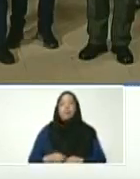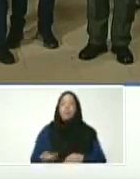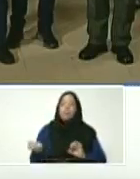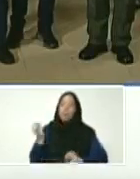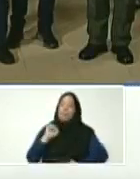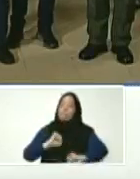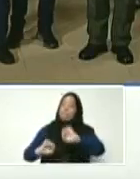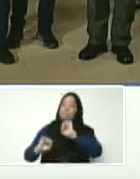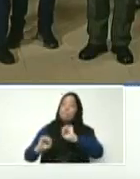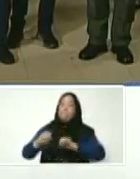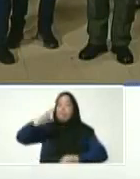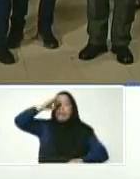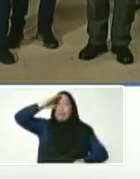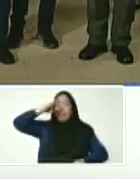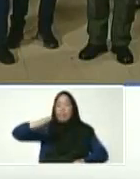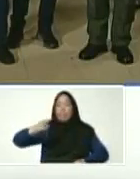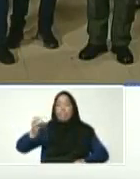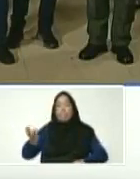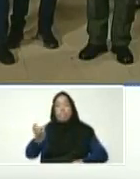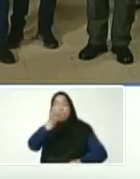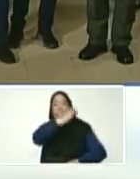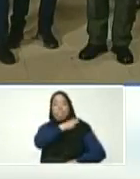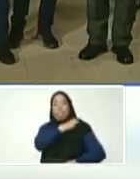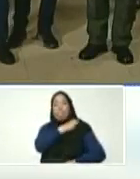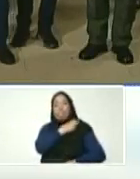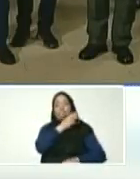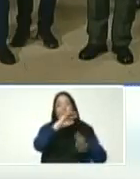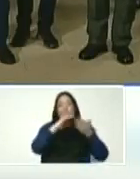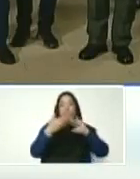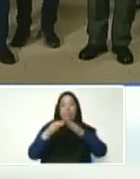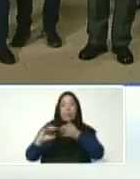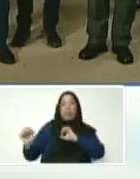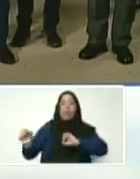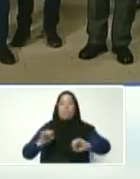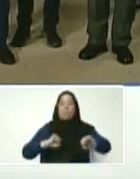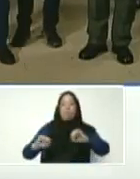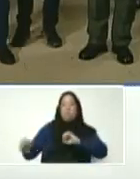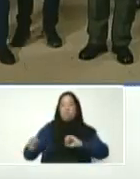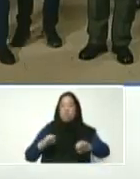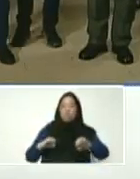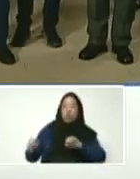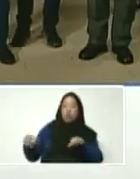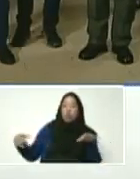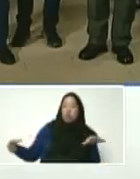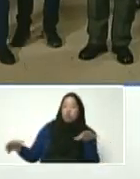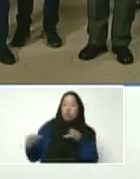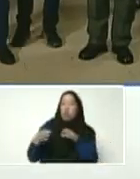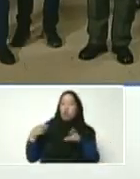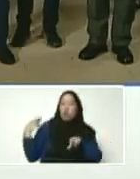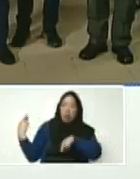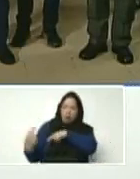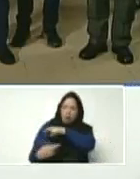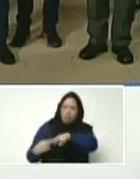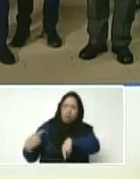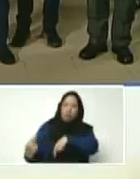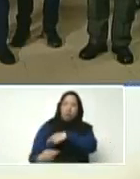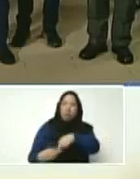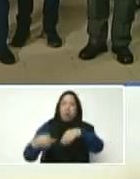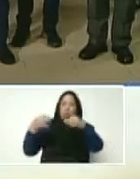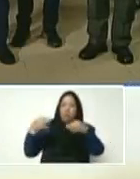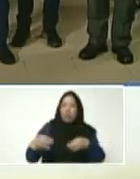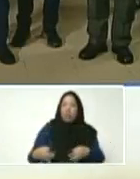campo militar, del poder popular, del movimiento popular verdadero y revolucionario, como decía